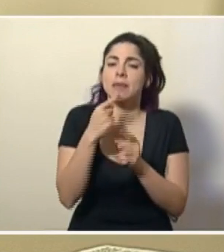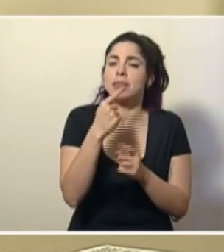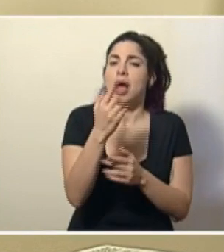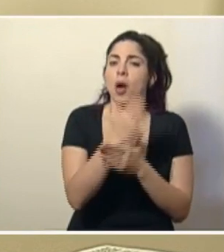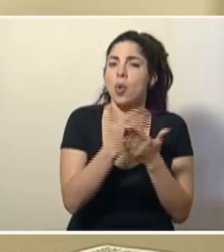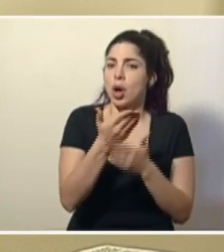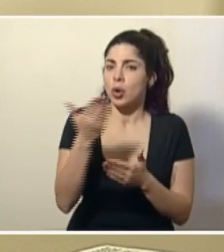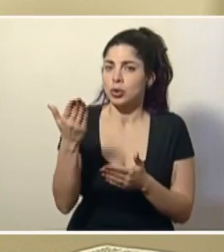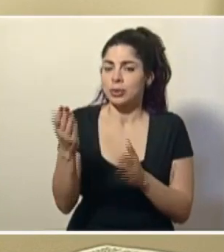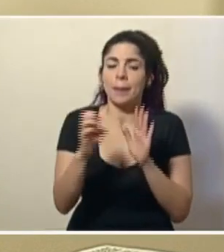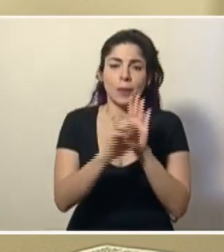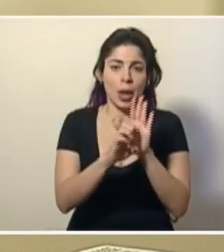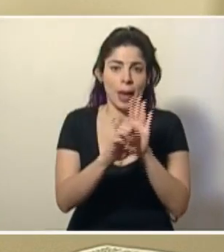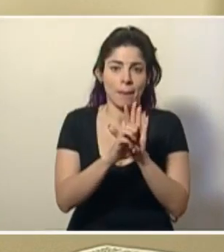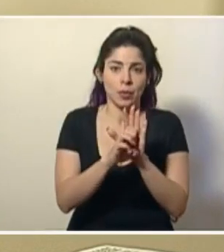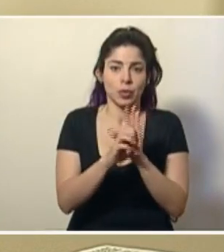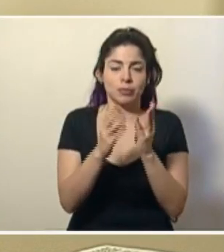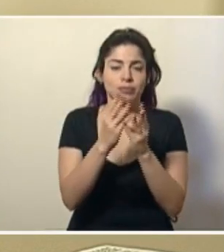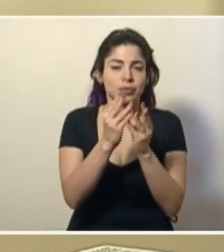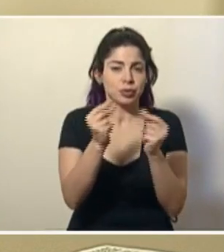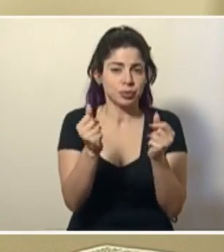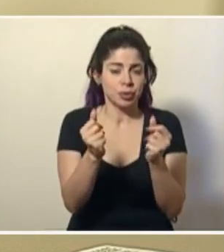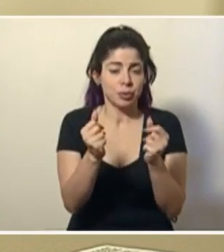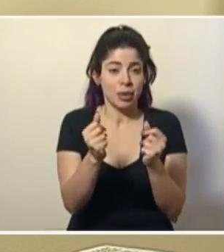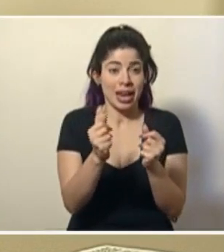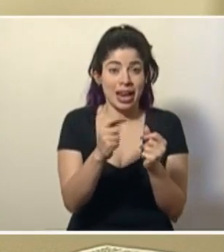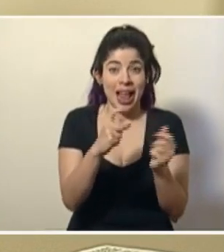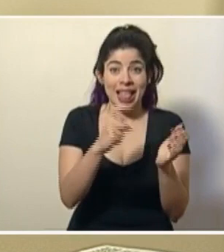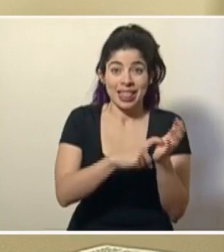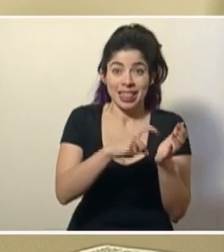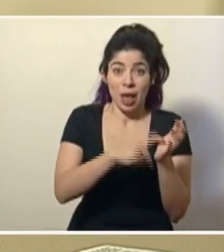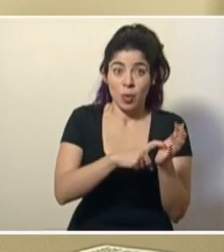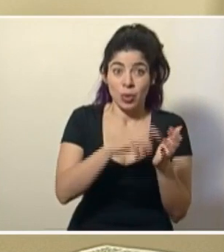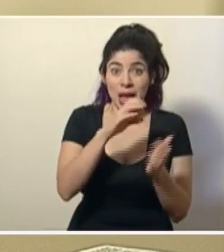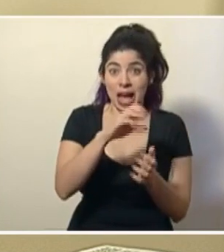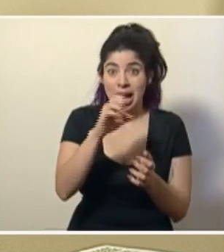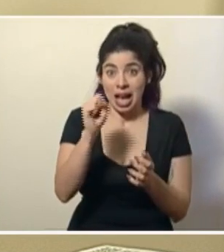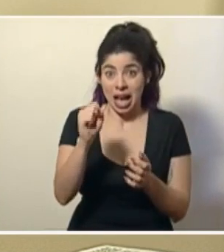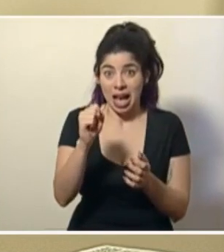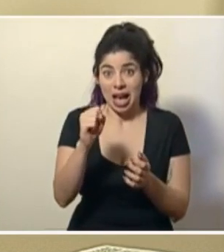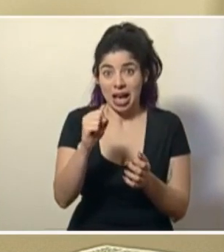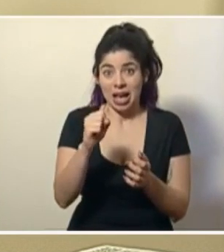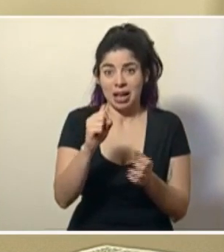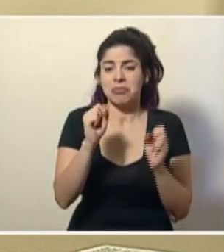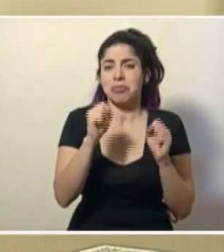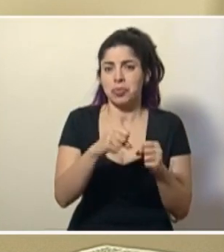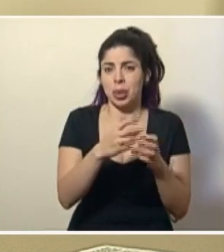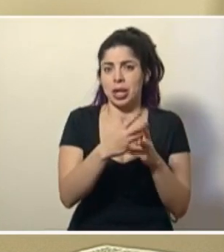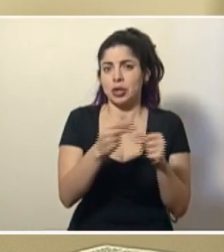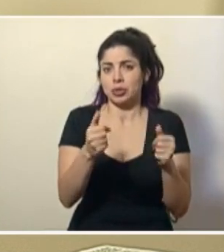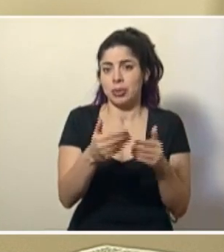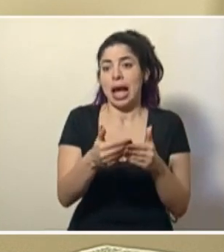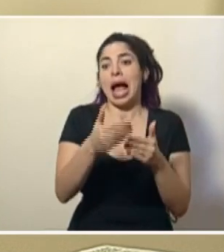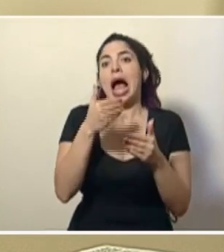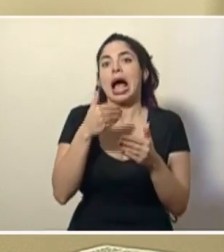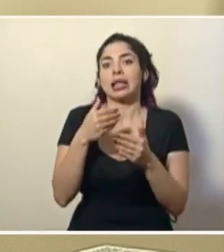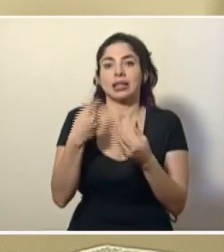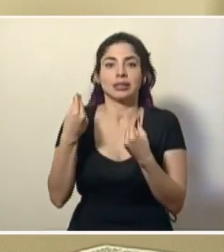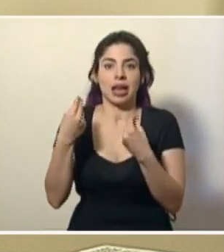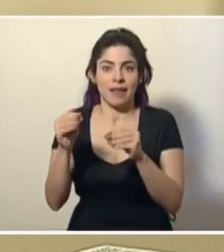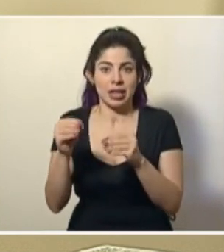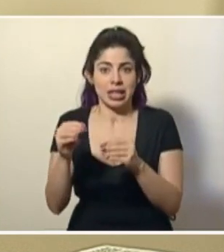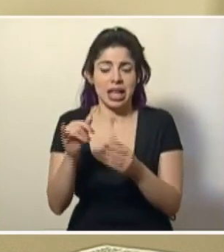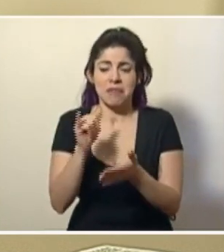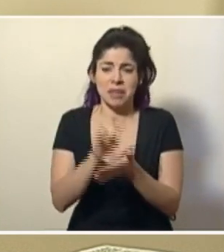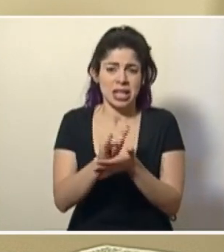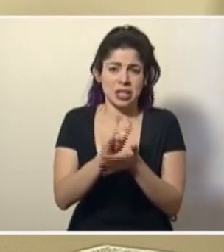cosas. Por ejemplo, subsanar una deuda con la caja es algo subsanable previo a la adjudicación y eso es